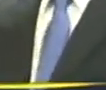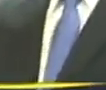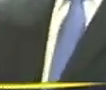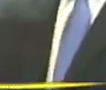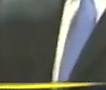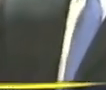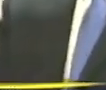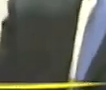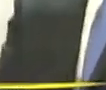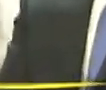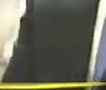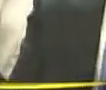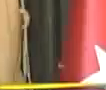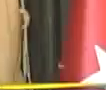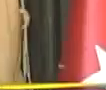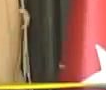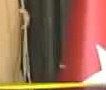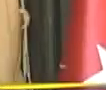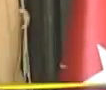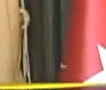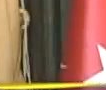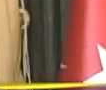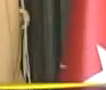Querido embajador,